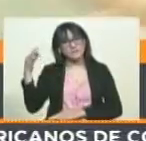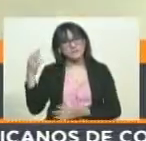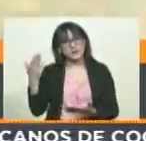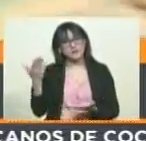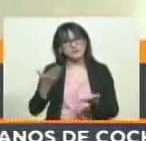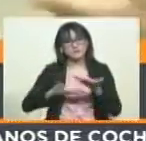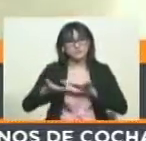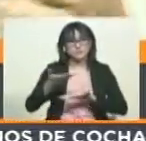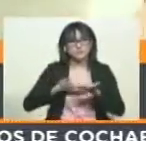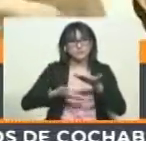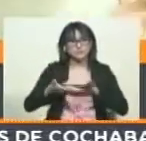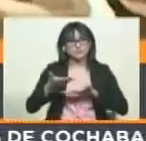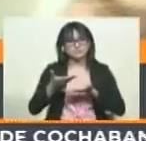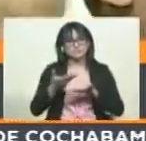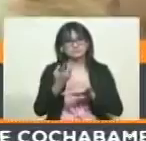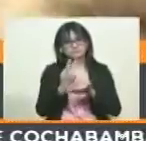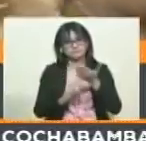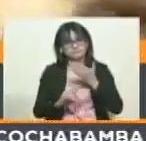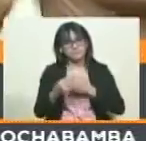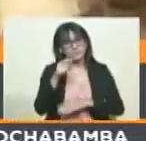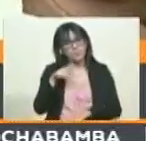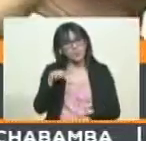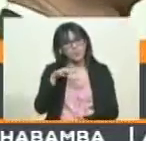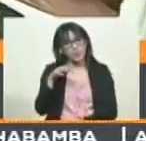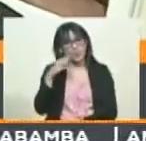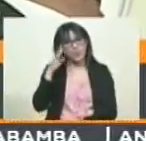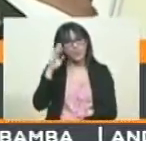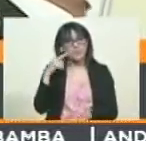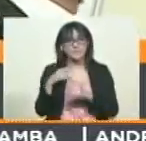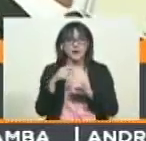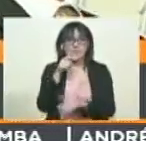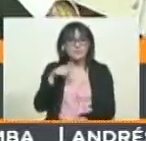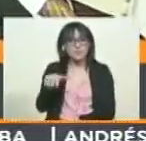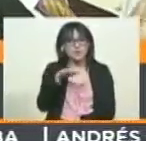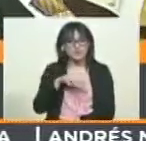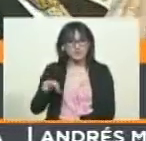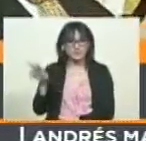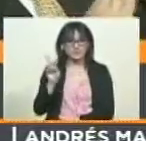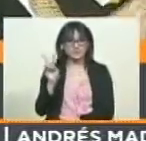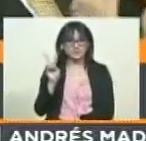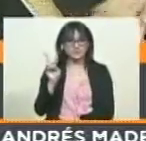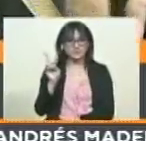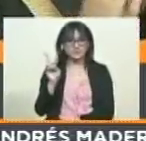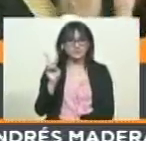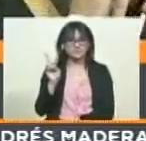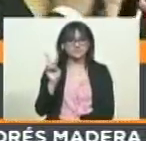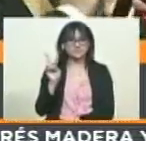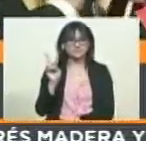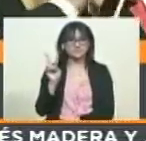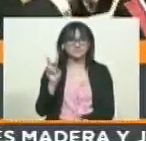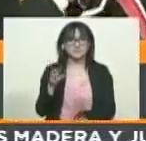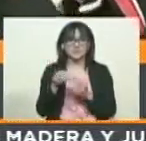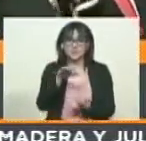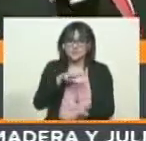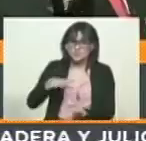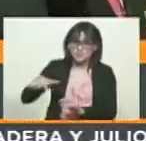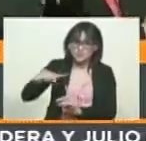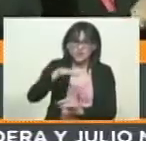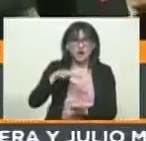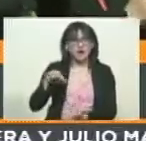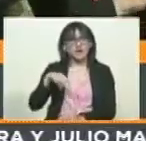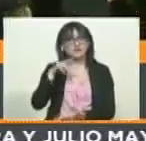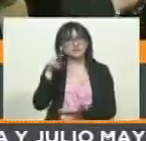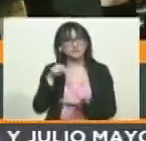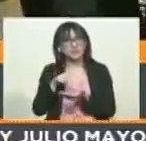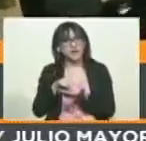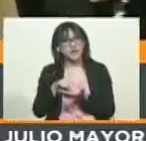cooperación binacional entre el pueblo de Cuba y el pueblo de Venezuela. Cuando recorremos todo el territorio nacional, cuando